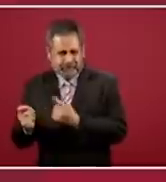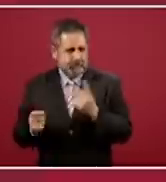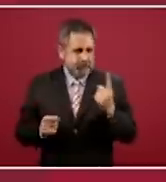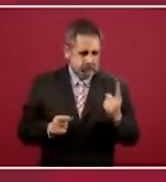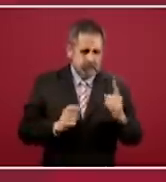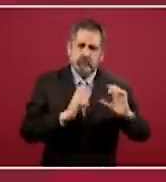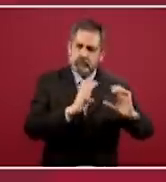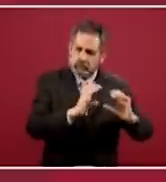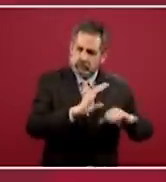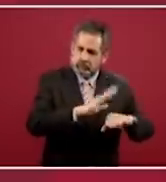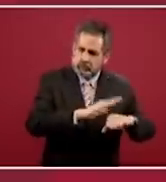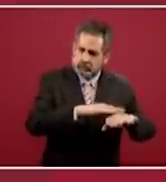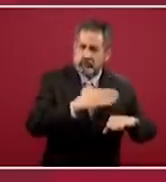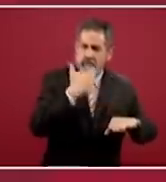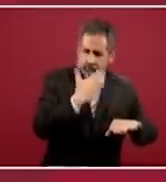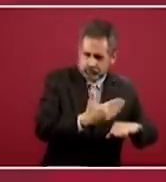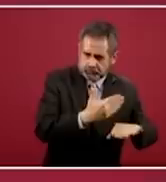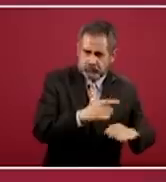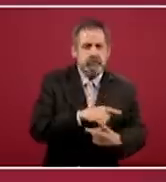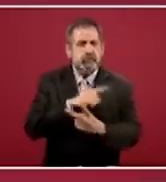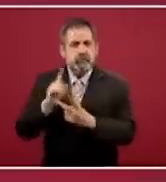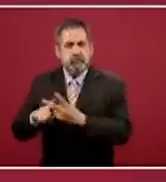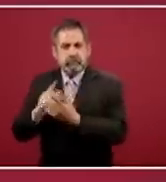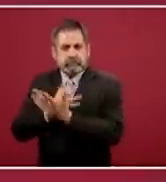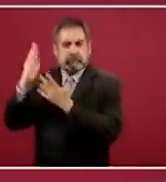interfiere con las actividades normales de la vida.